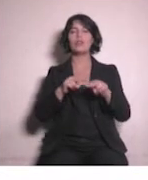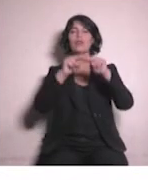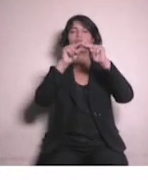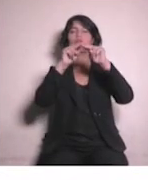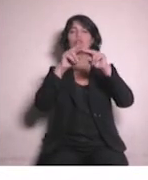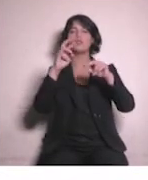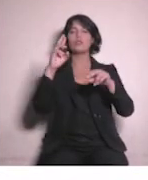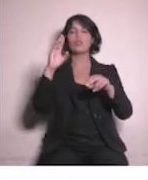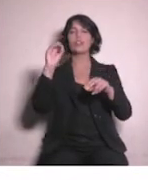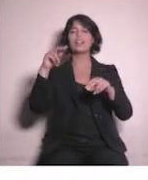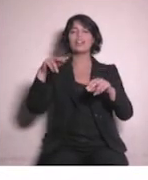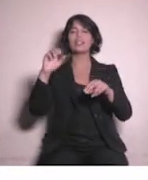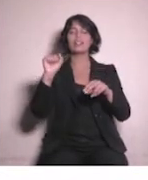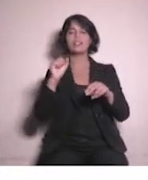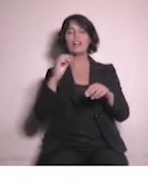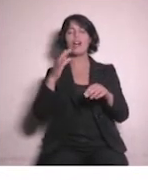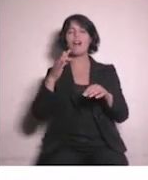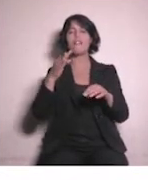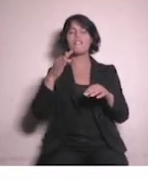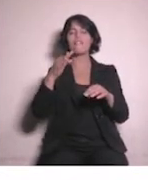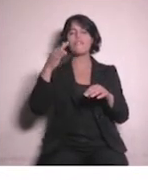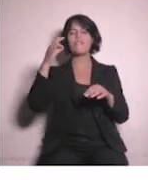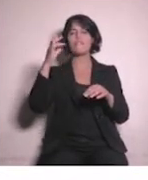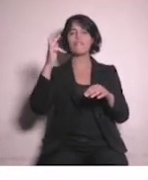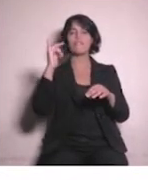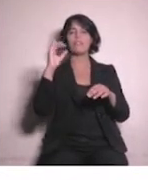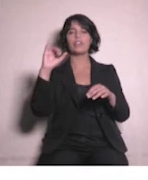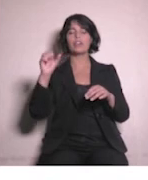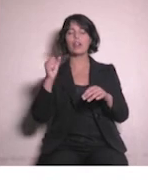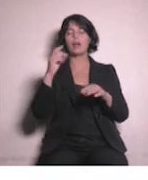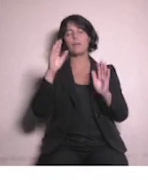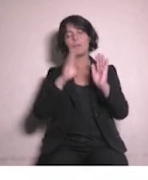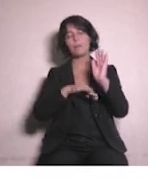de renta fija menor a un año.